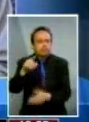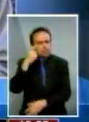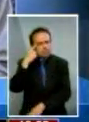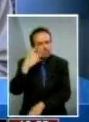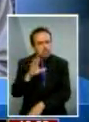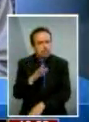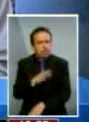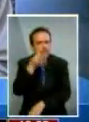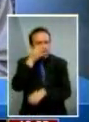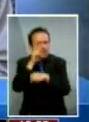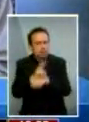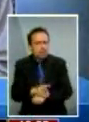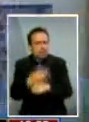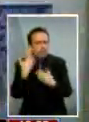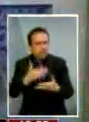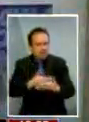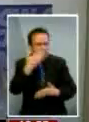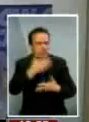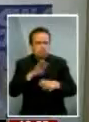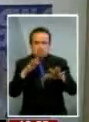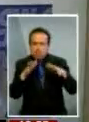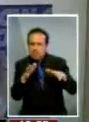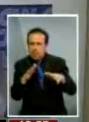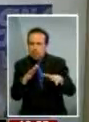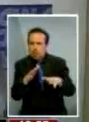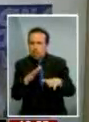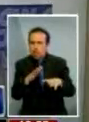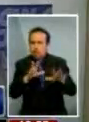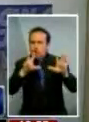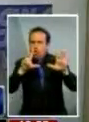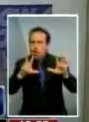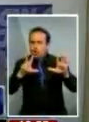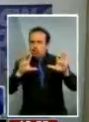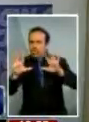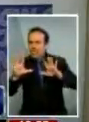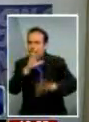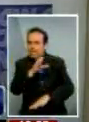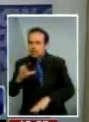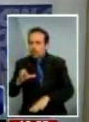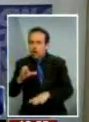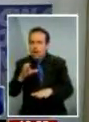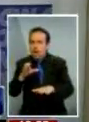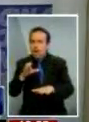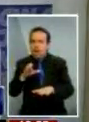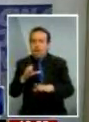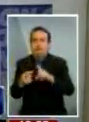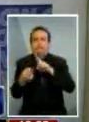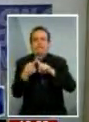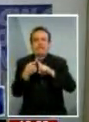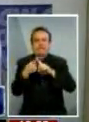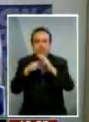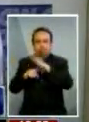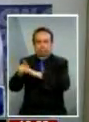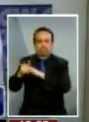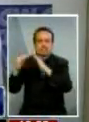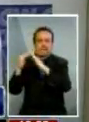Bueno, por testimonios que he leído en la misma prensa, son alrededor de 8 o 10 personas. Entonces, como decía,